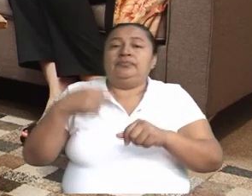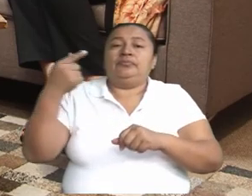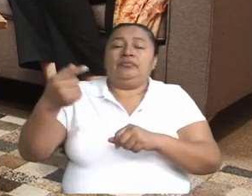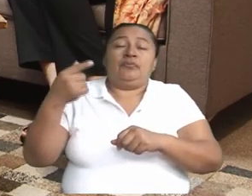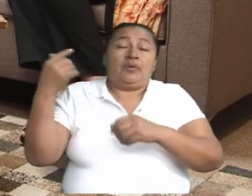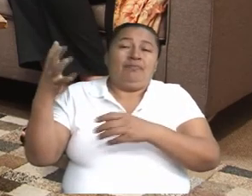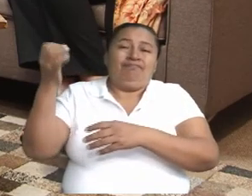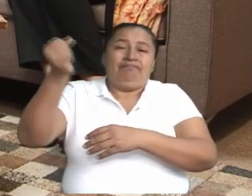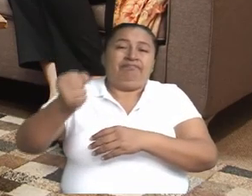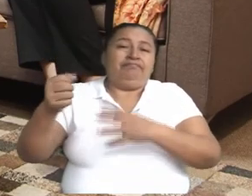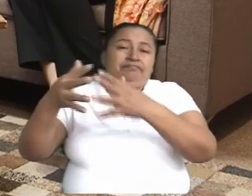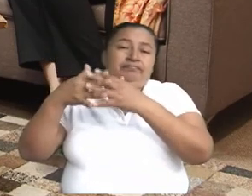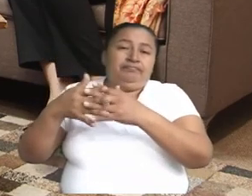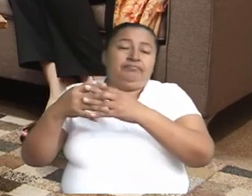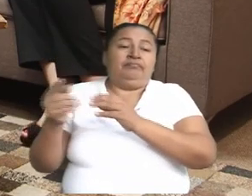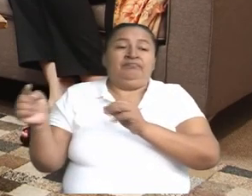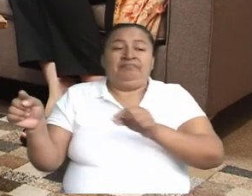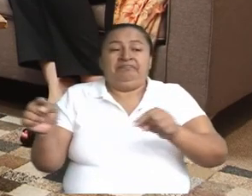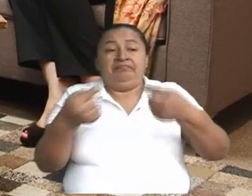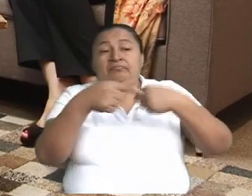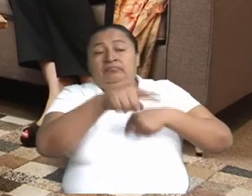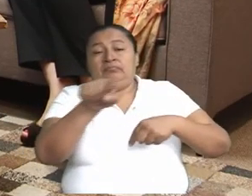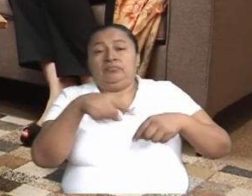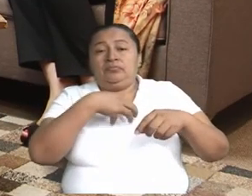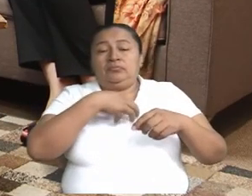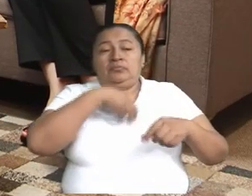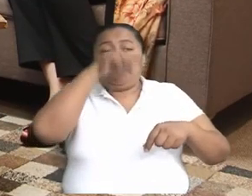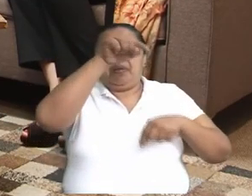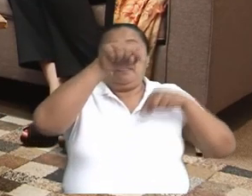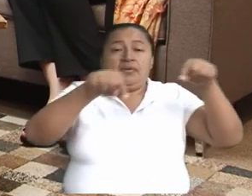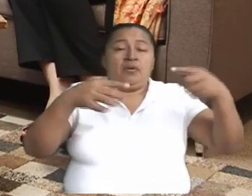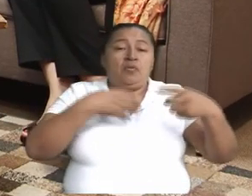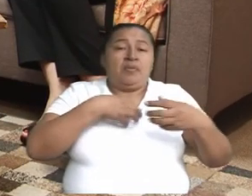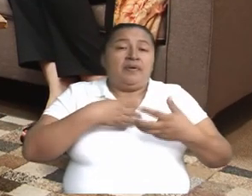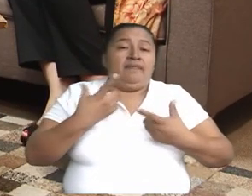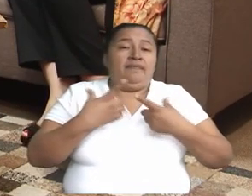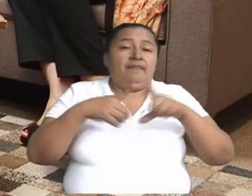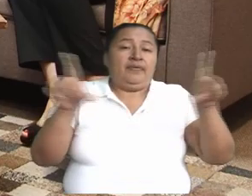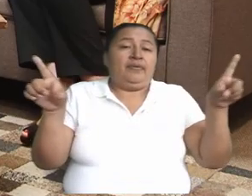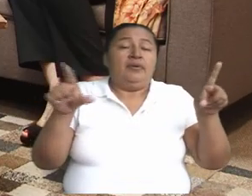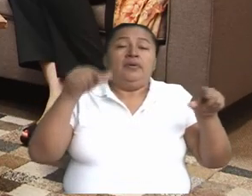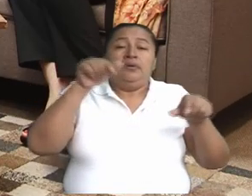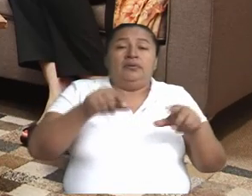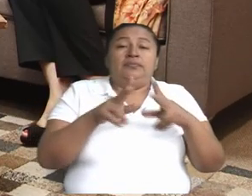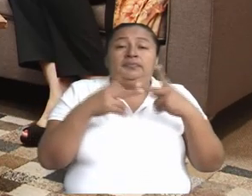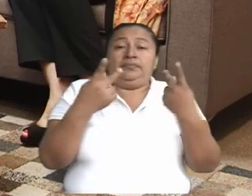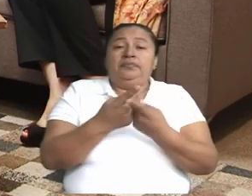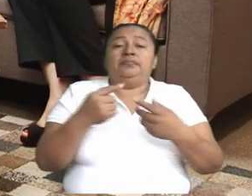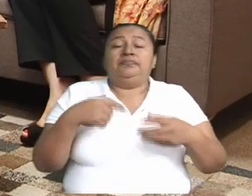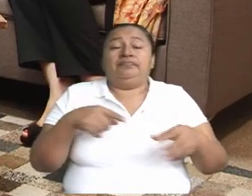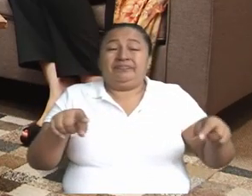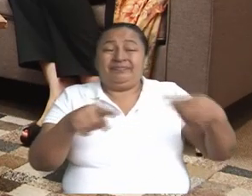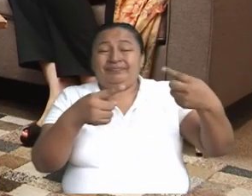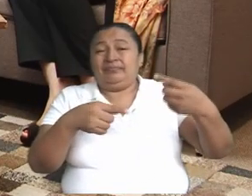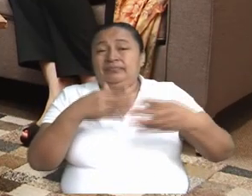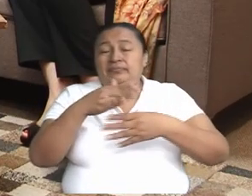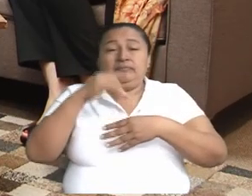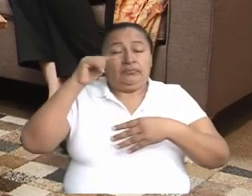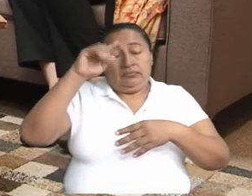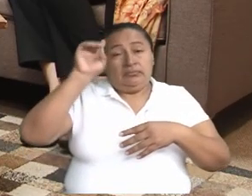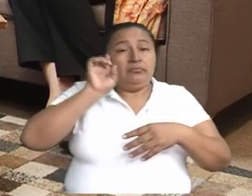imperio contra la autodeterminación de los pueblos y contra el desarrollo de